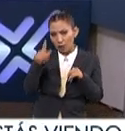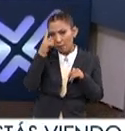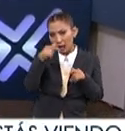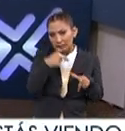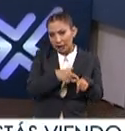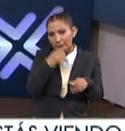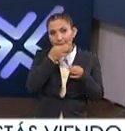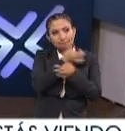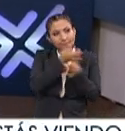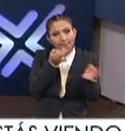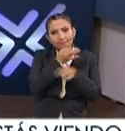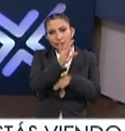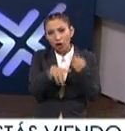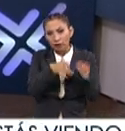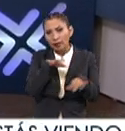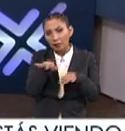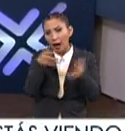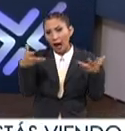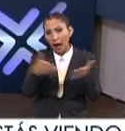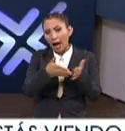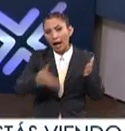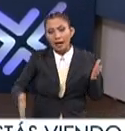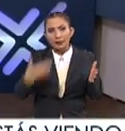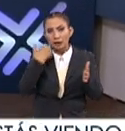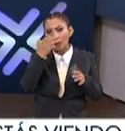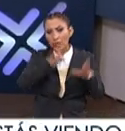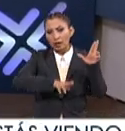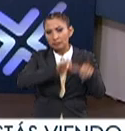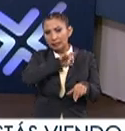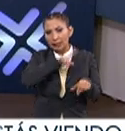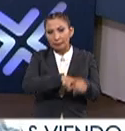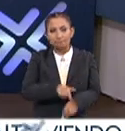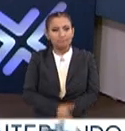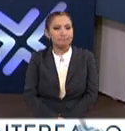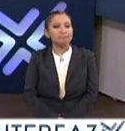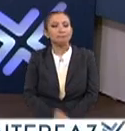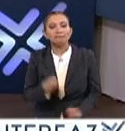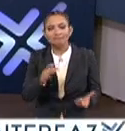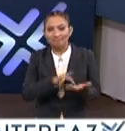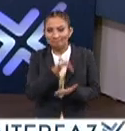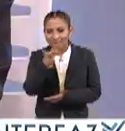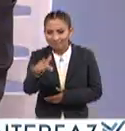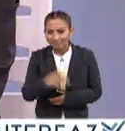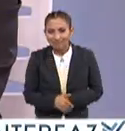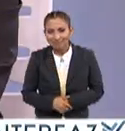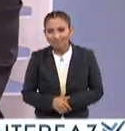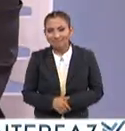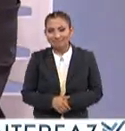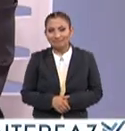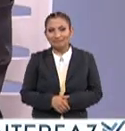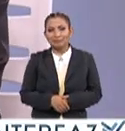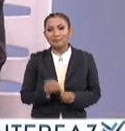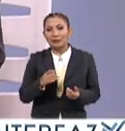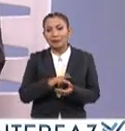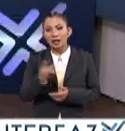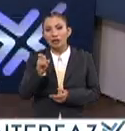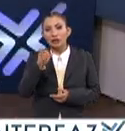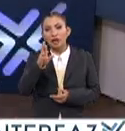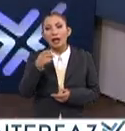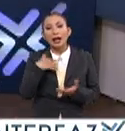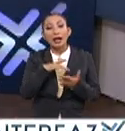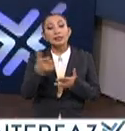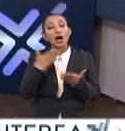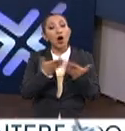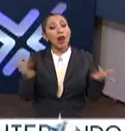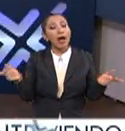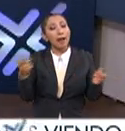para seguir difundiendo toda esta labor que se realiza en la Escuela Normal de Especialización. Muchas gracias por haber estado con nosotros. Muchísimas gracias, doctora. Gracias.